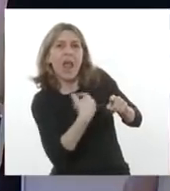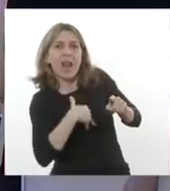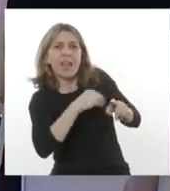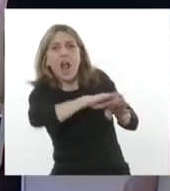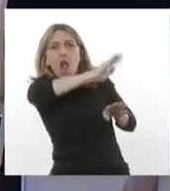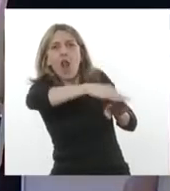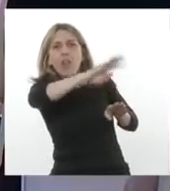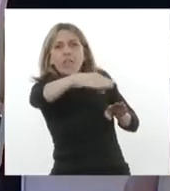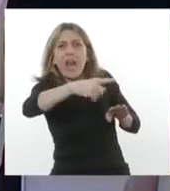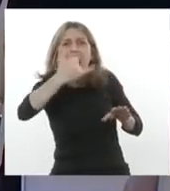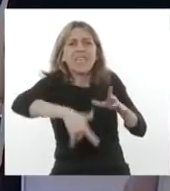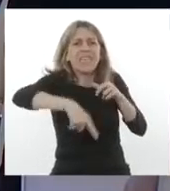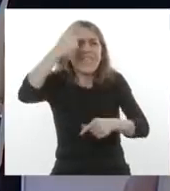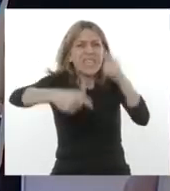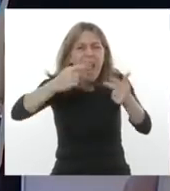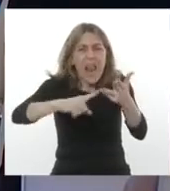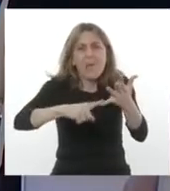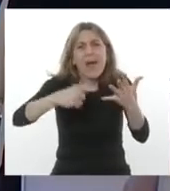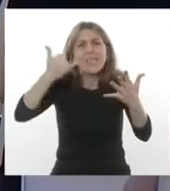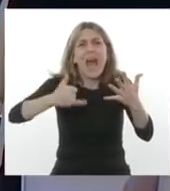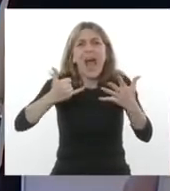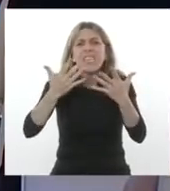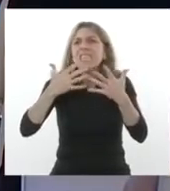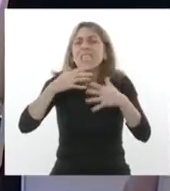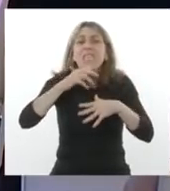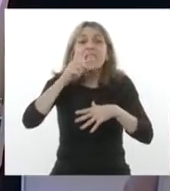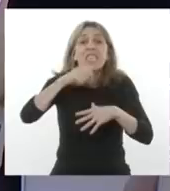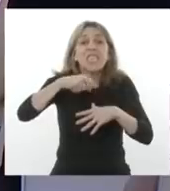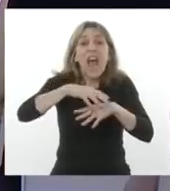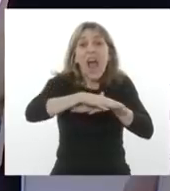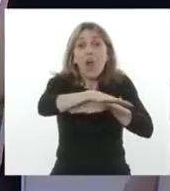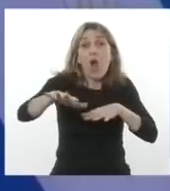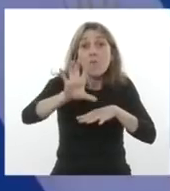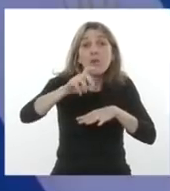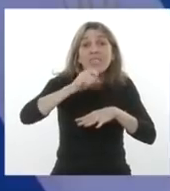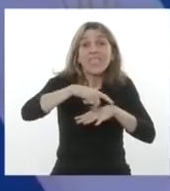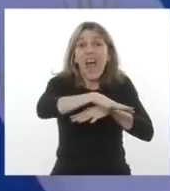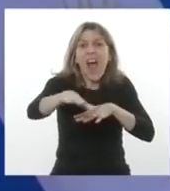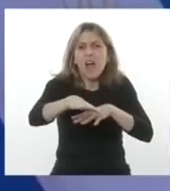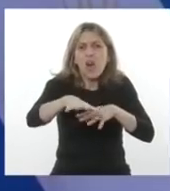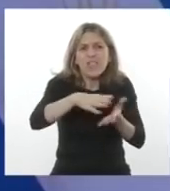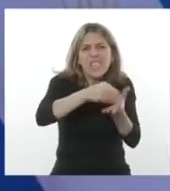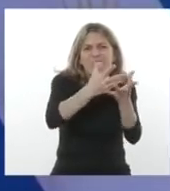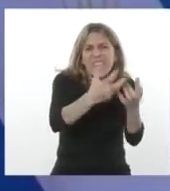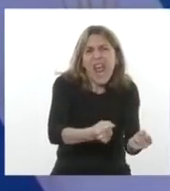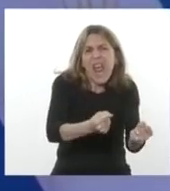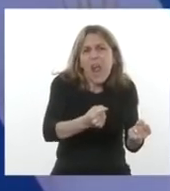Es un país con selvas y con zonas áridas. Allí hay un chaco seco y un chaco con tierras